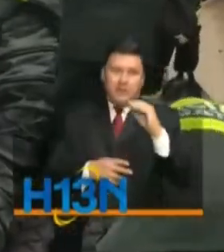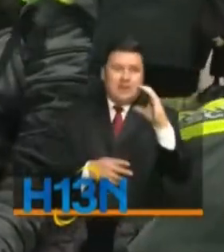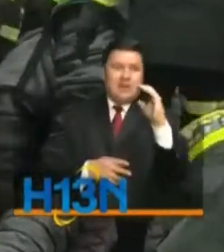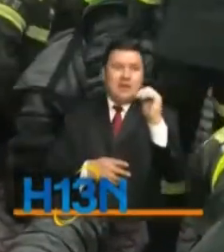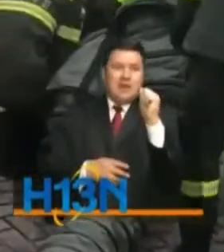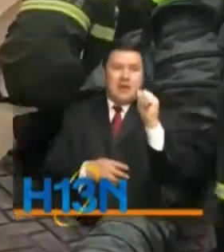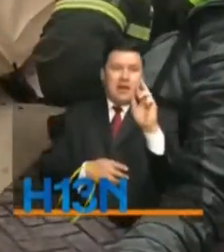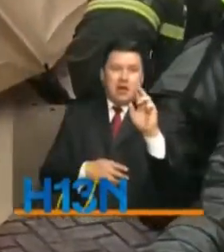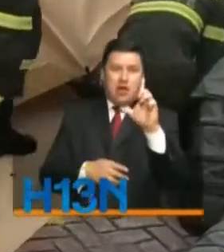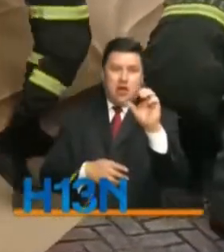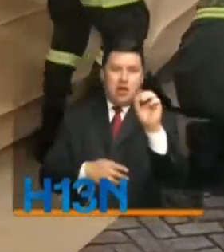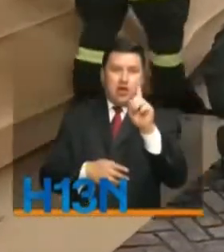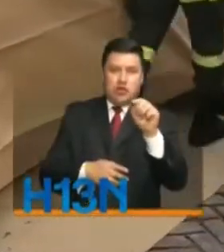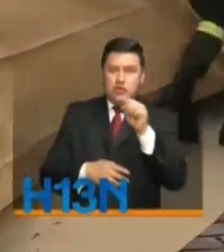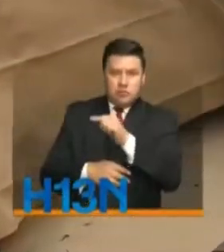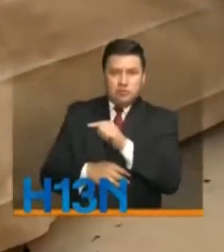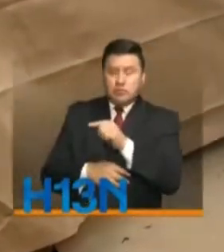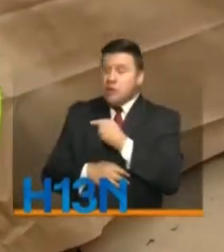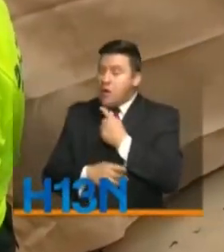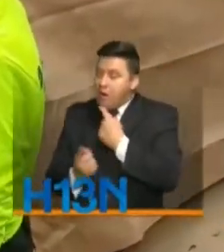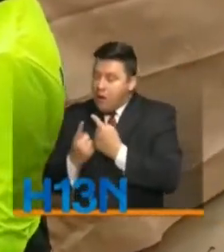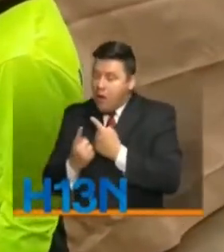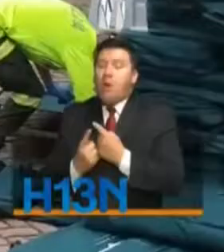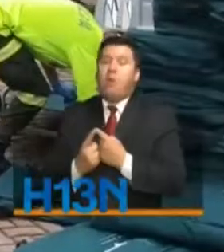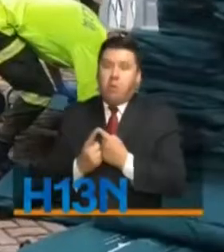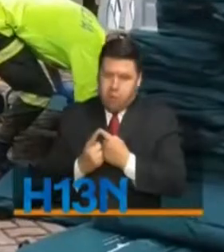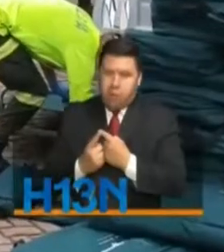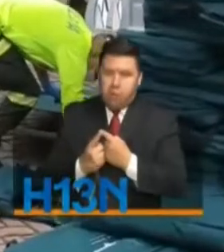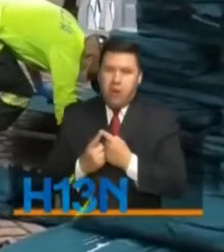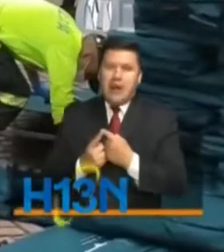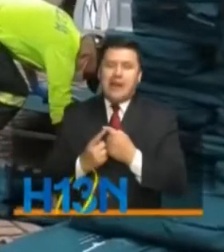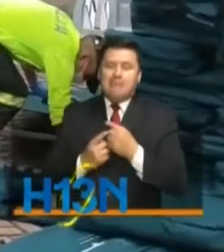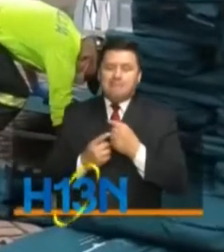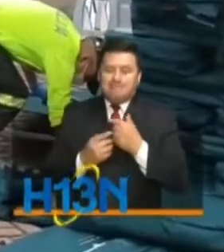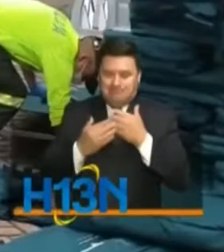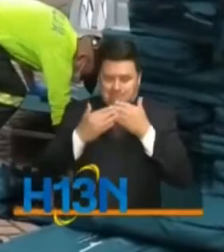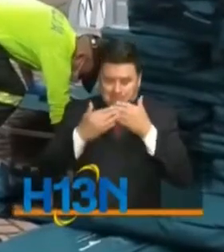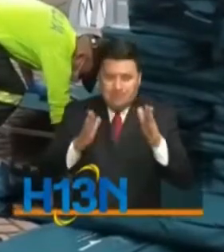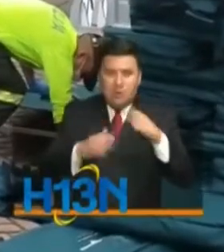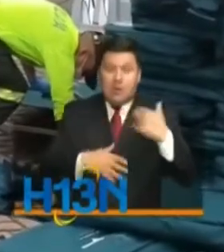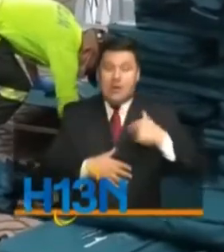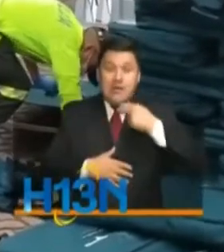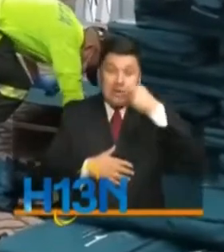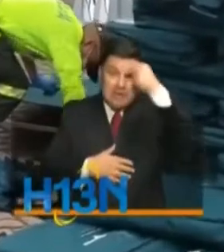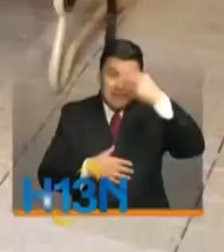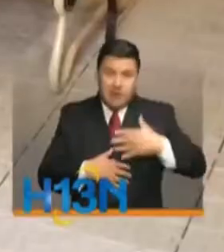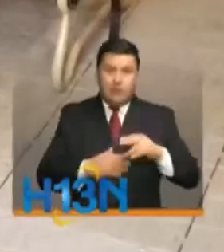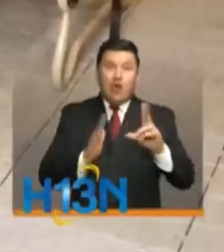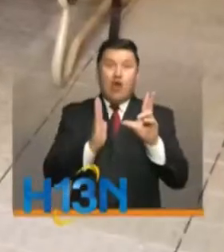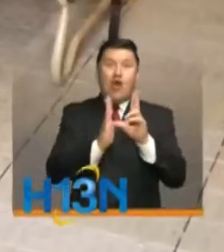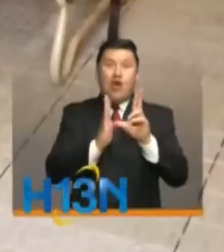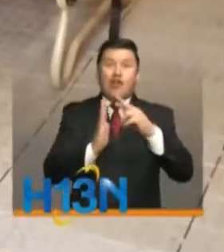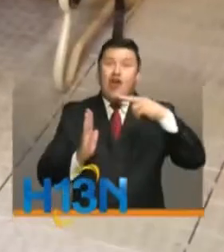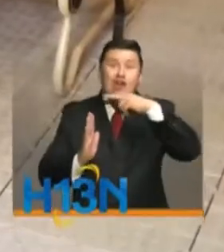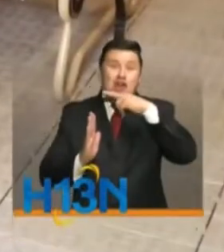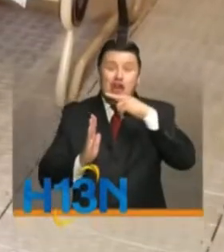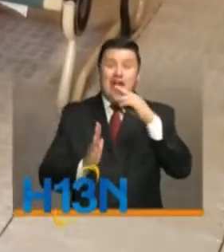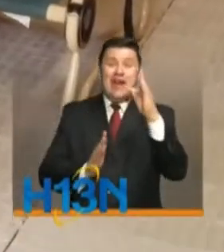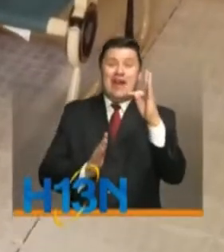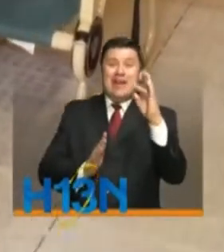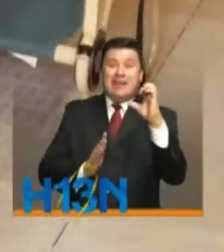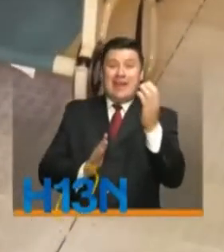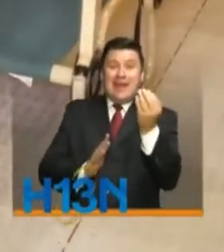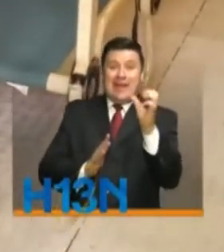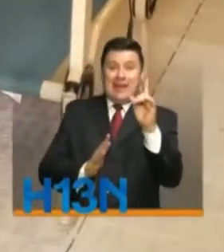sanitaria. Vamos a disponer del emblemático e histórico Hotel Tequendama para que